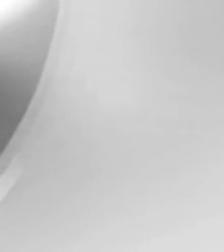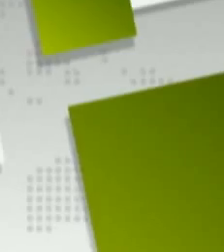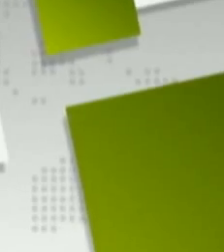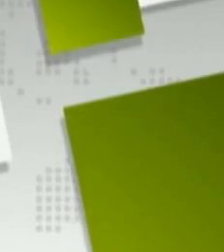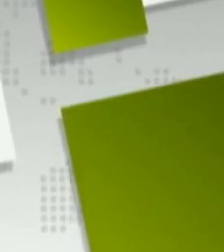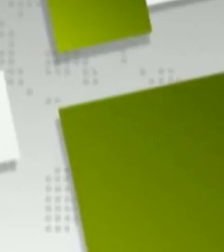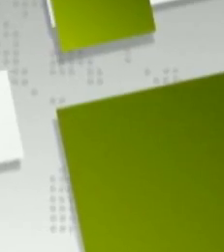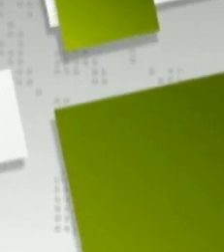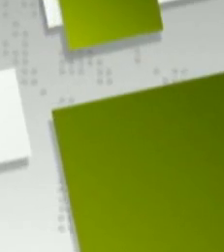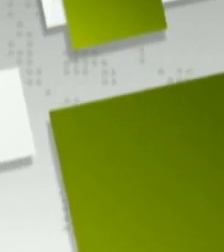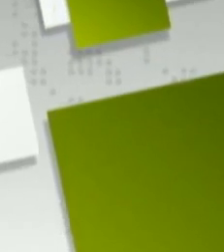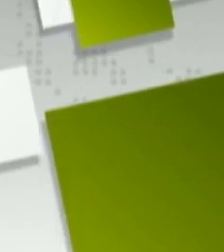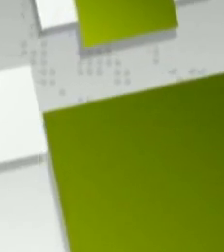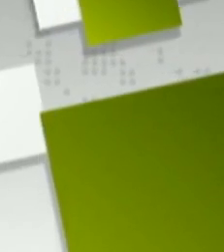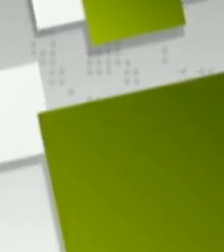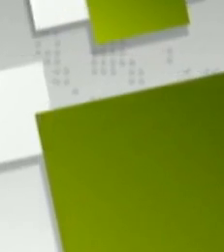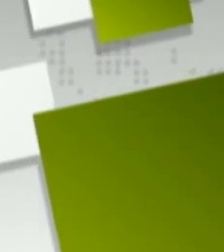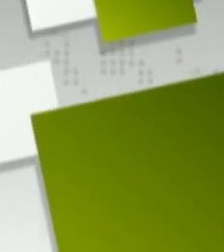ah